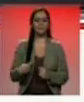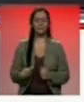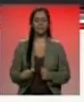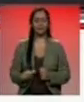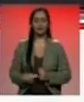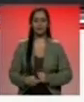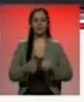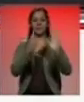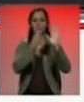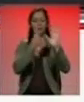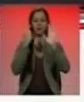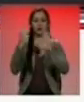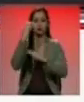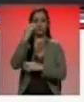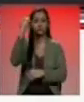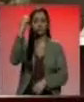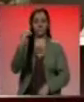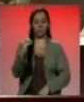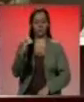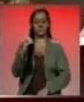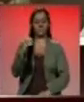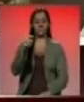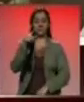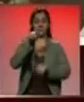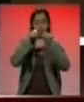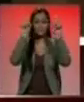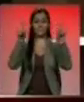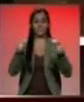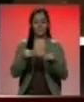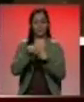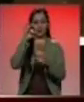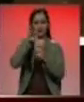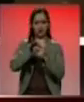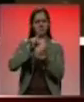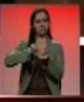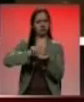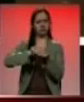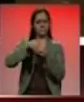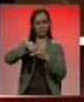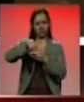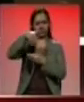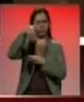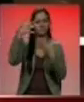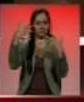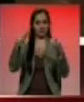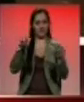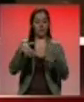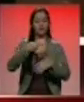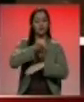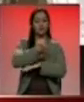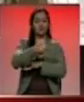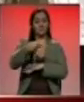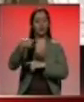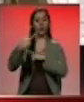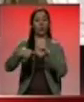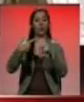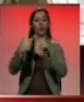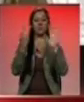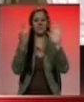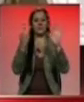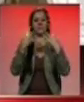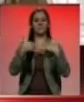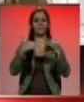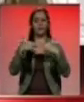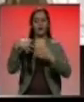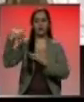El 66% de las papeletas electorales ya está impreso. La distribución del material electoral iniciará el próximo 6 de febrero. Esto